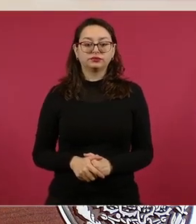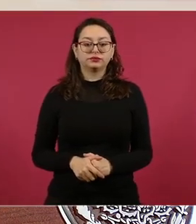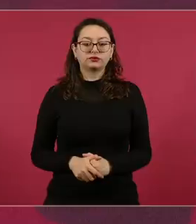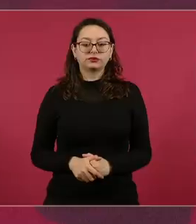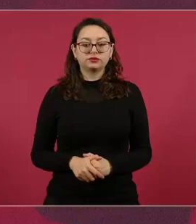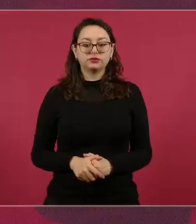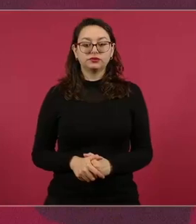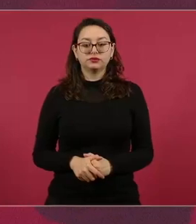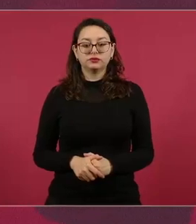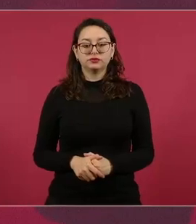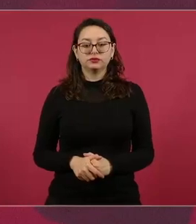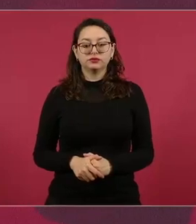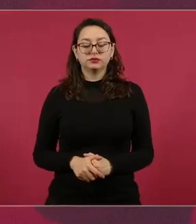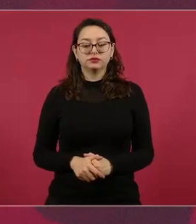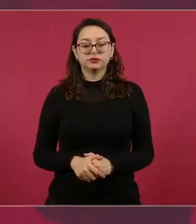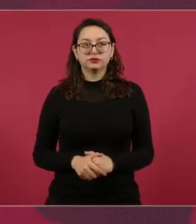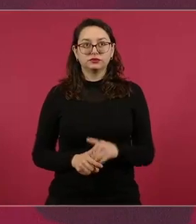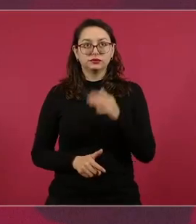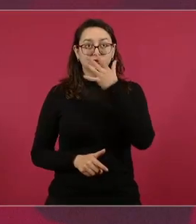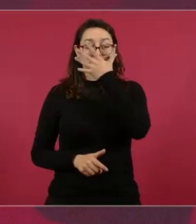Cuando